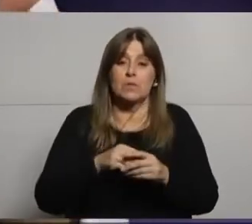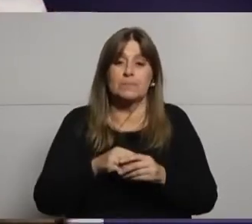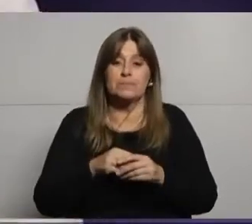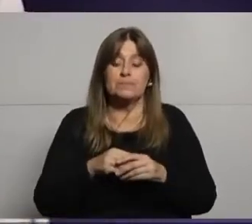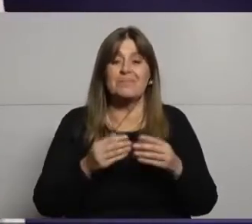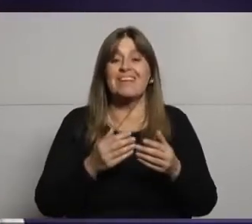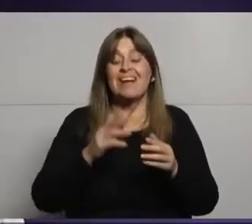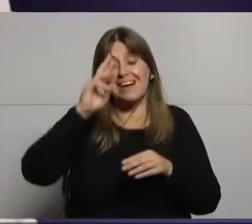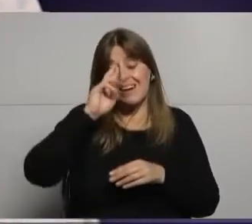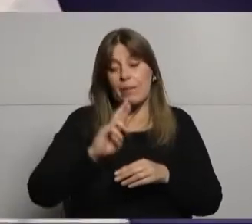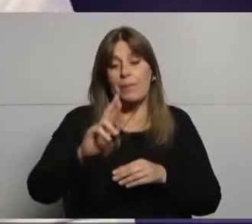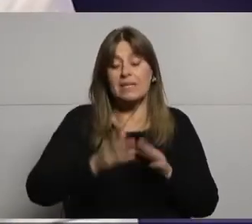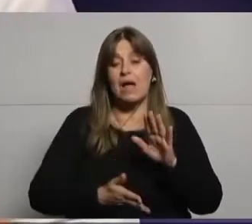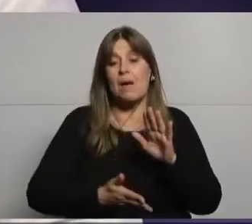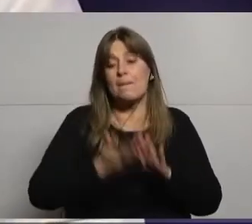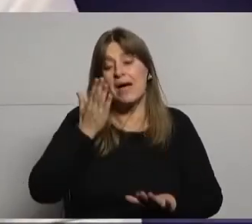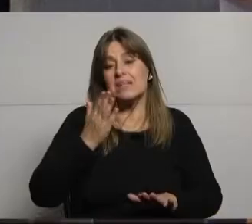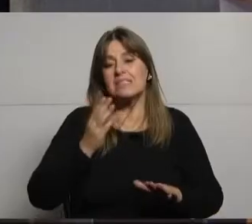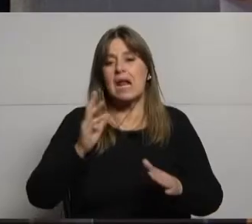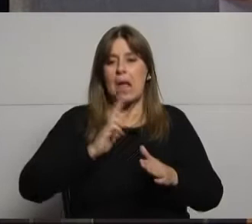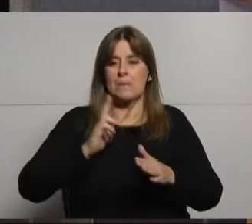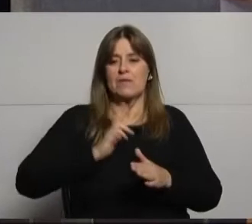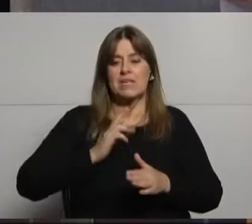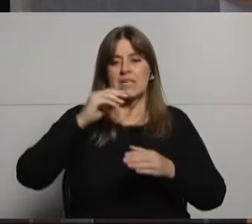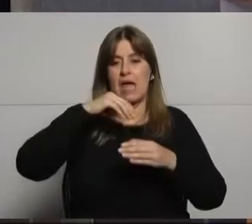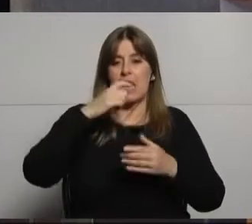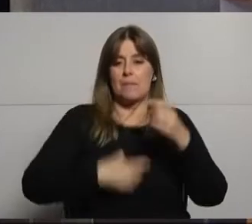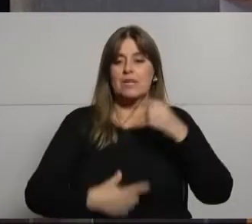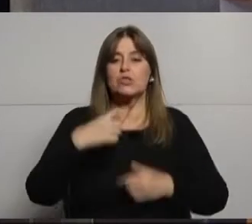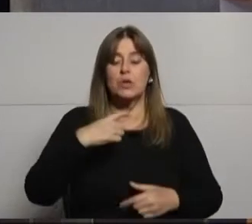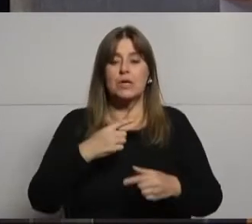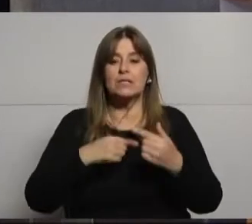que respetan mucho más la privacidad, pero